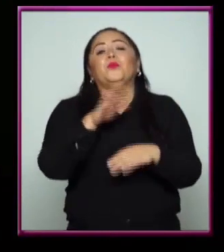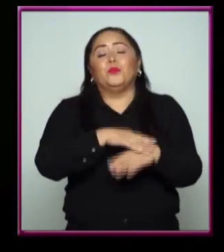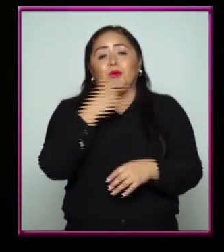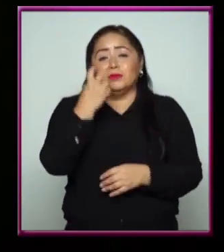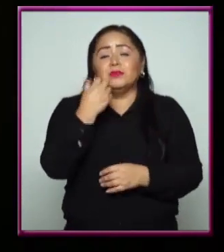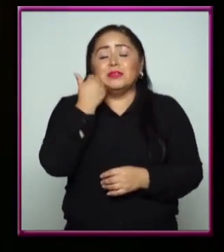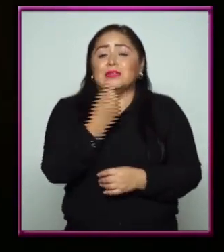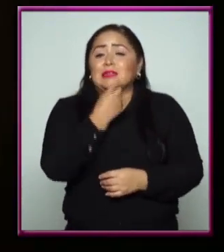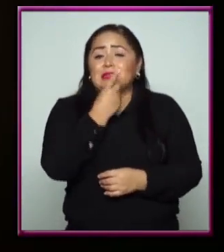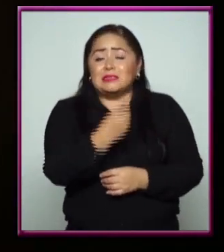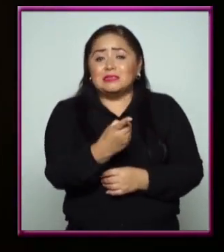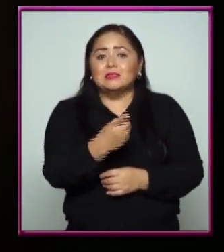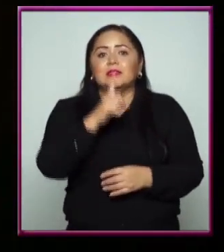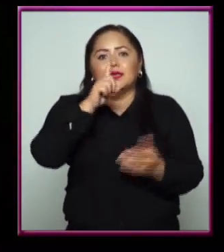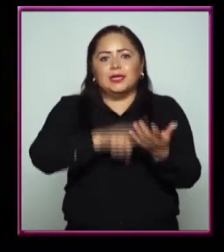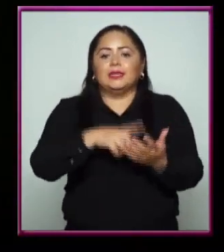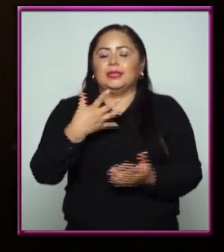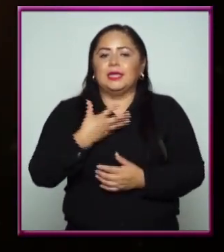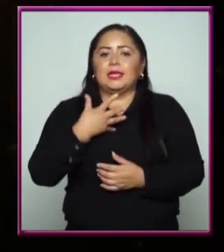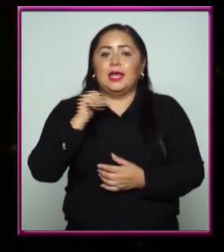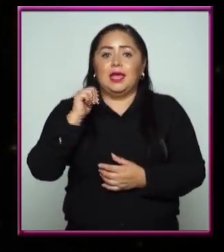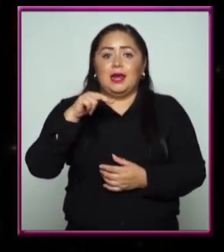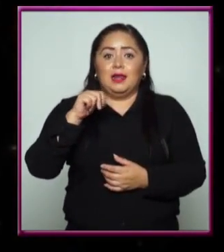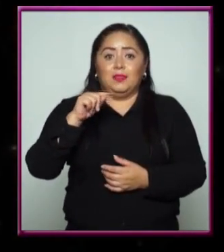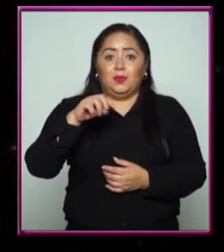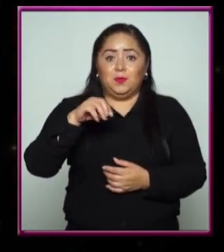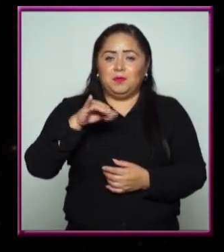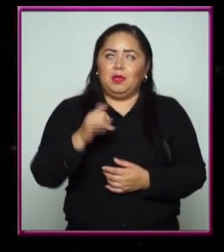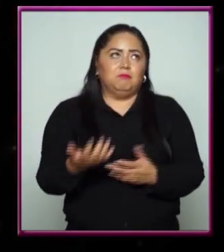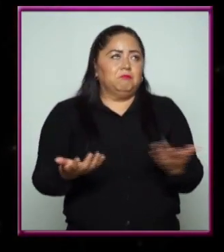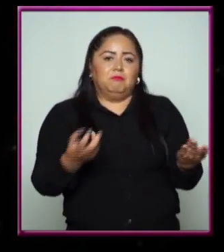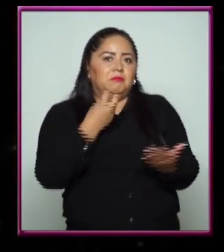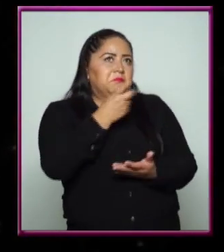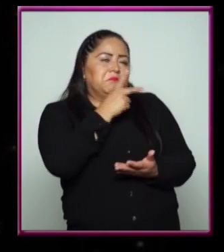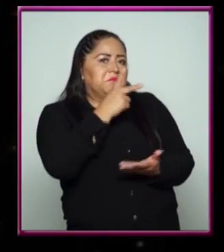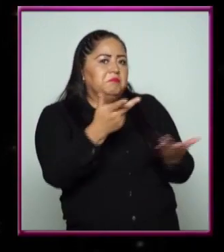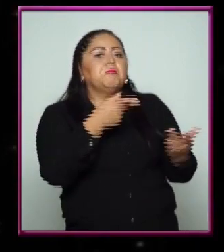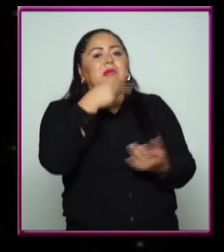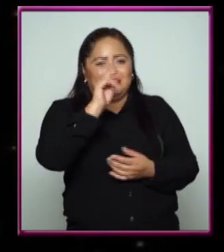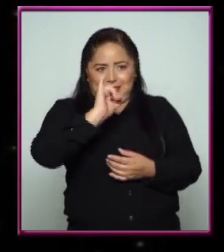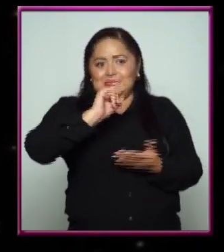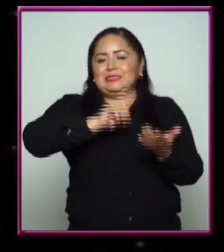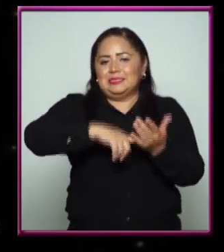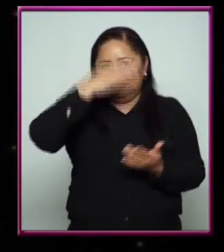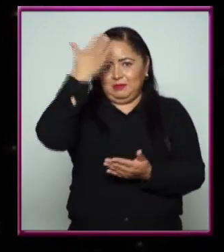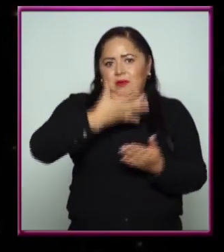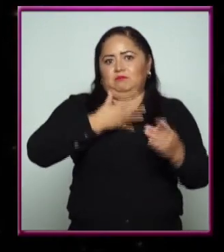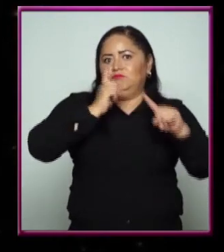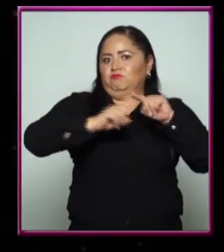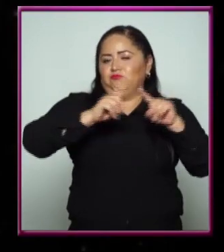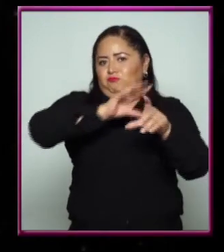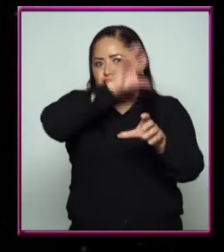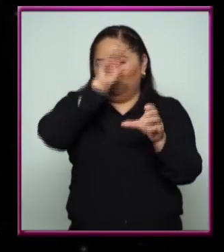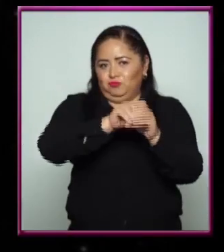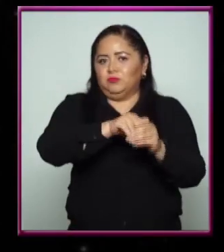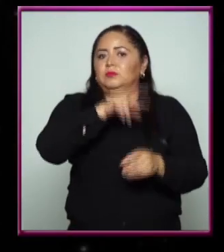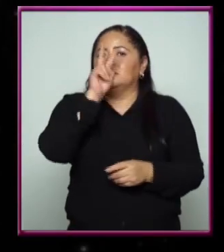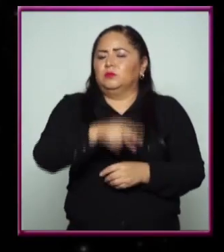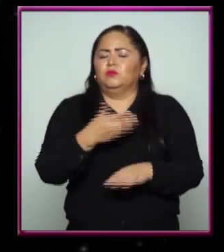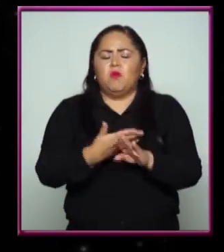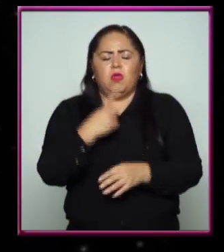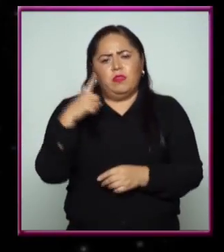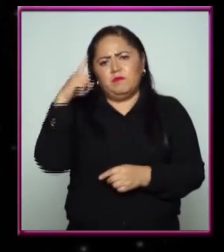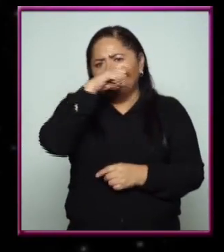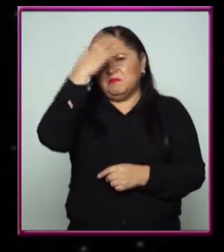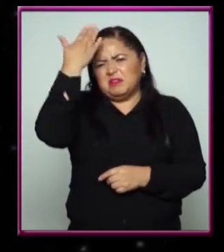esto significa que tiene anatomía? No usaría ese término, pero sí sabemos que tiene secciones. Y siempre ha sido muy